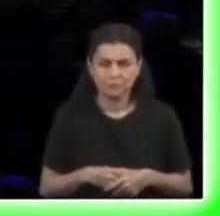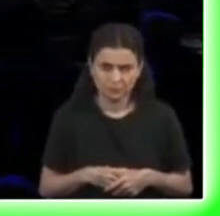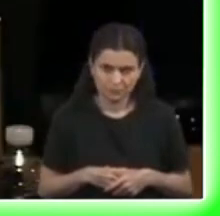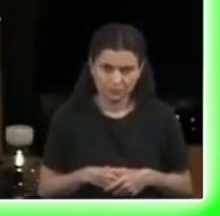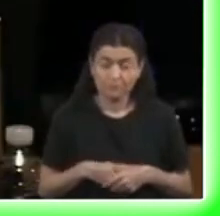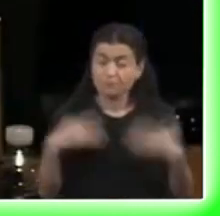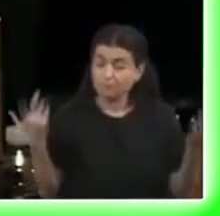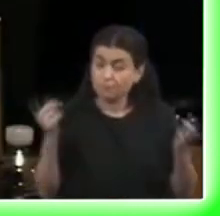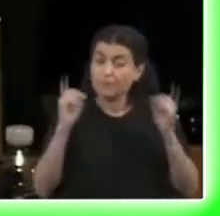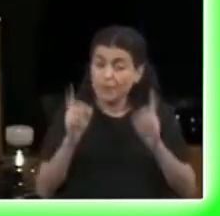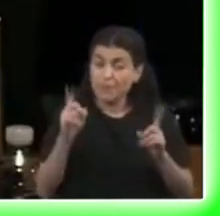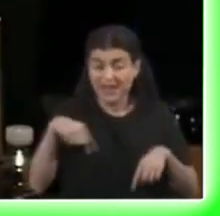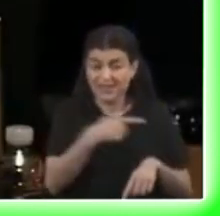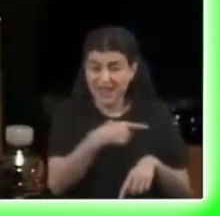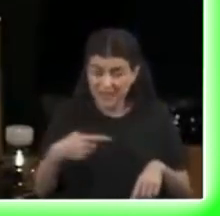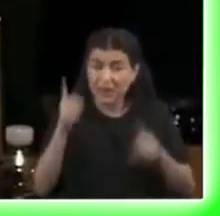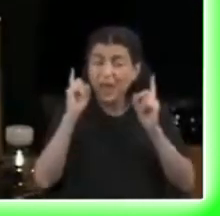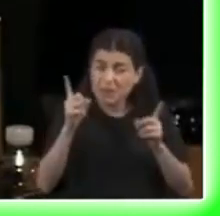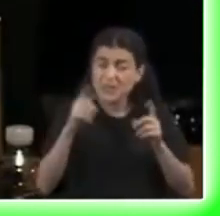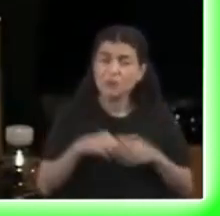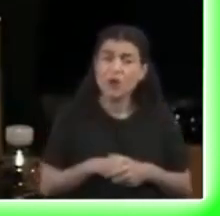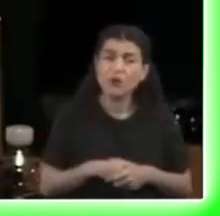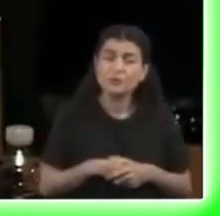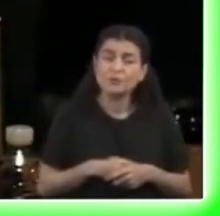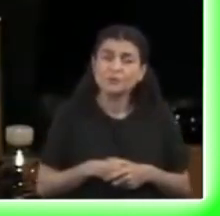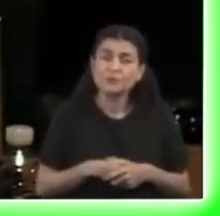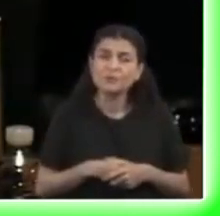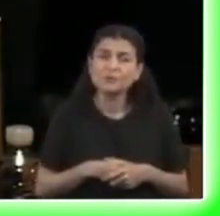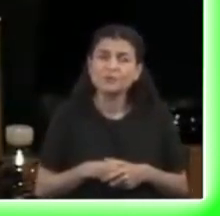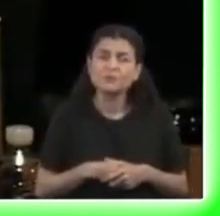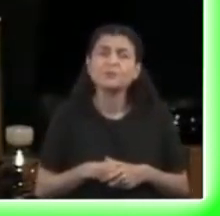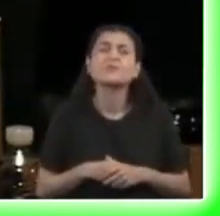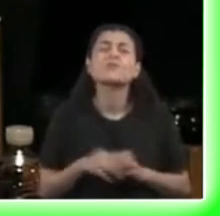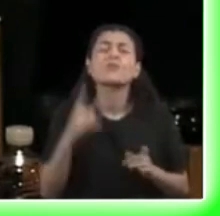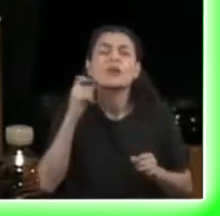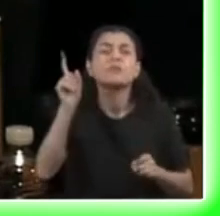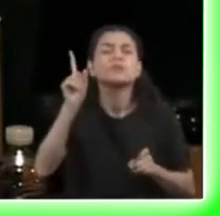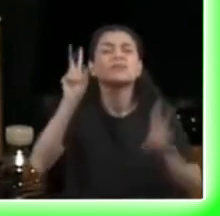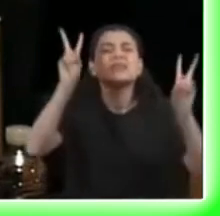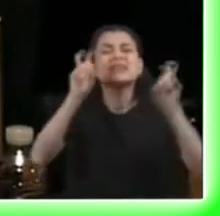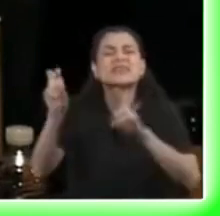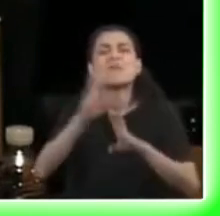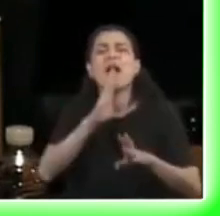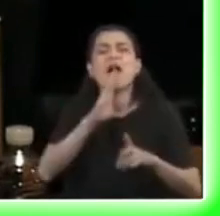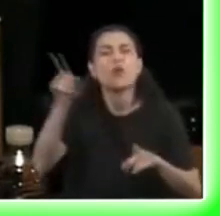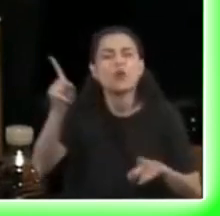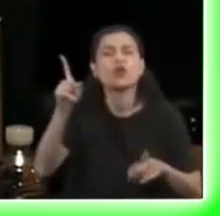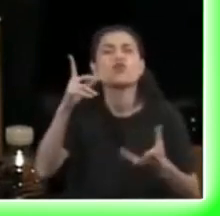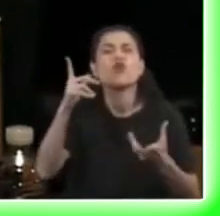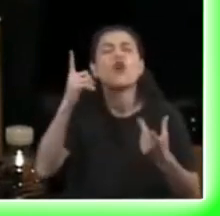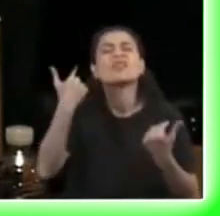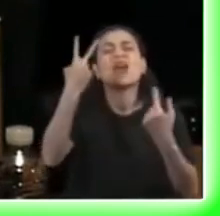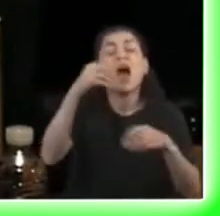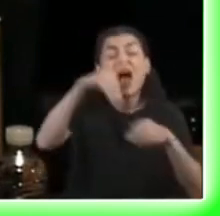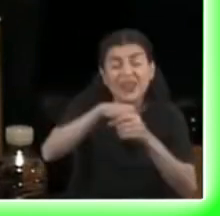A su vez, esta semana coincide con la Parashá Shofetim en el calendario de lecturas de las Sagradas Escrituras, y hay dos